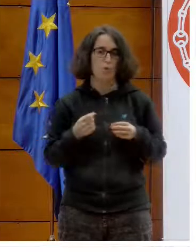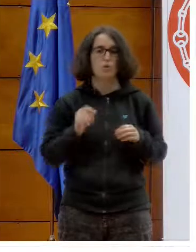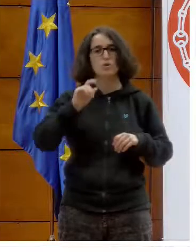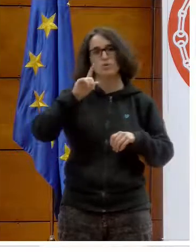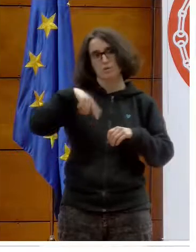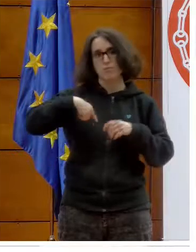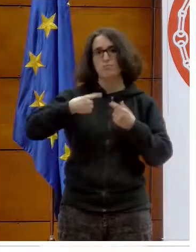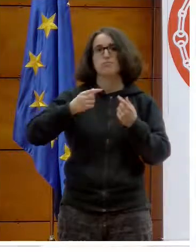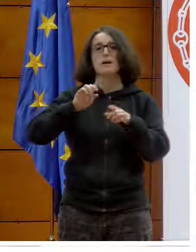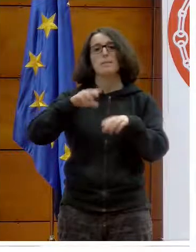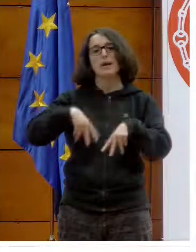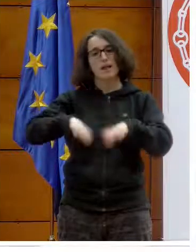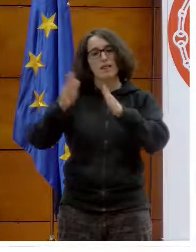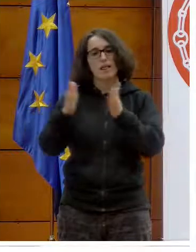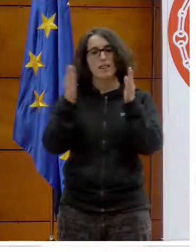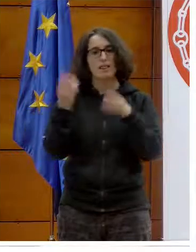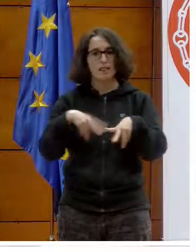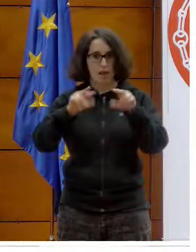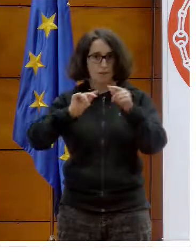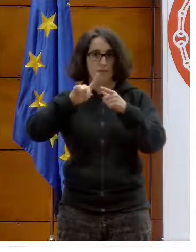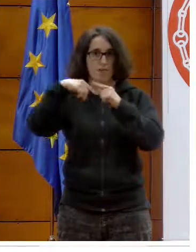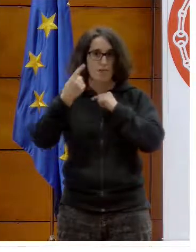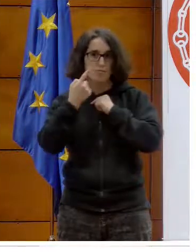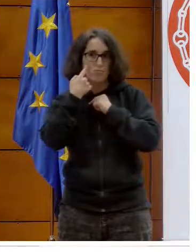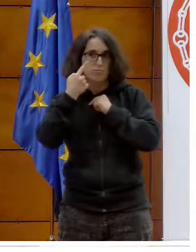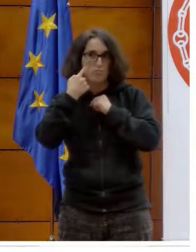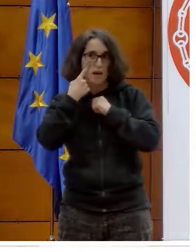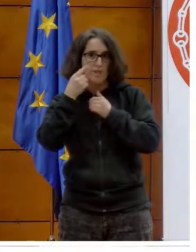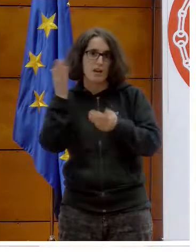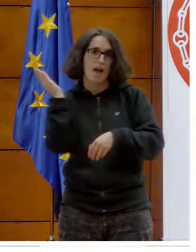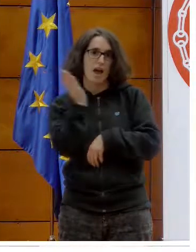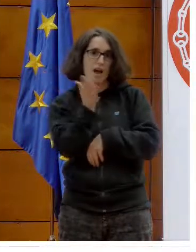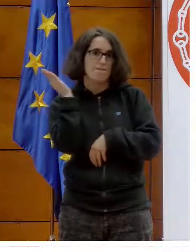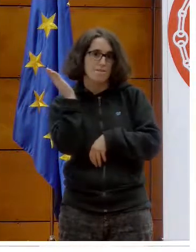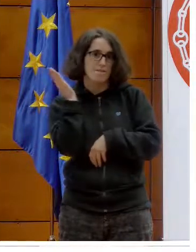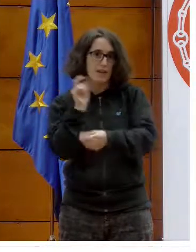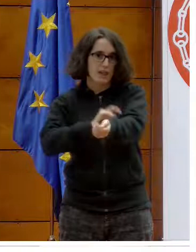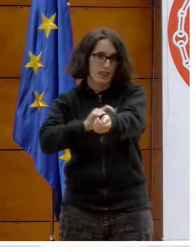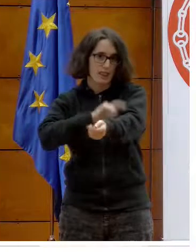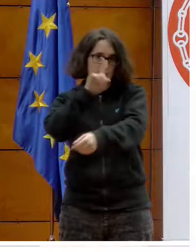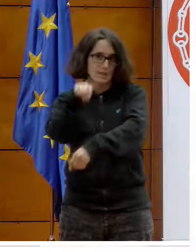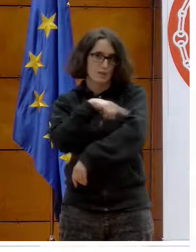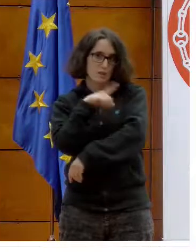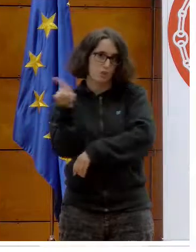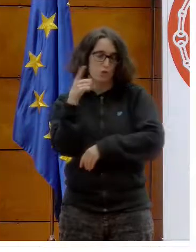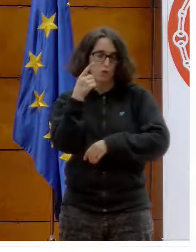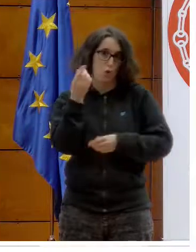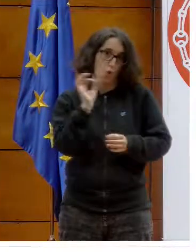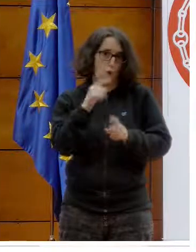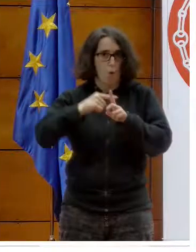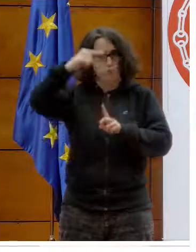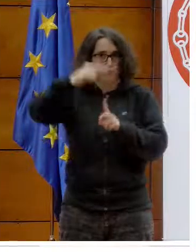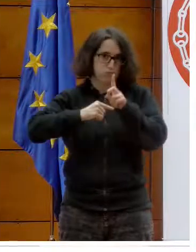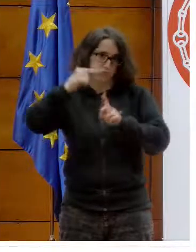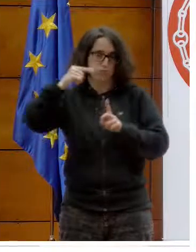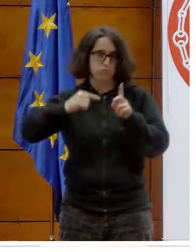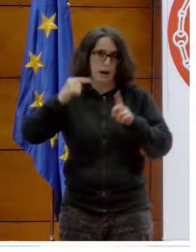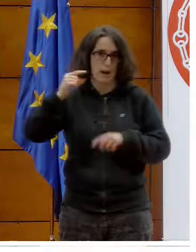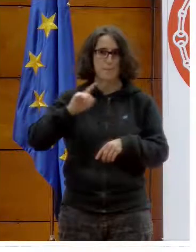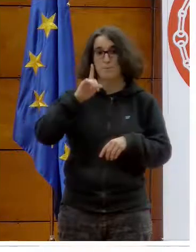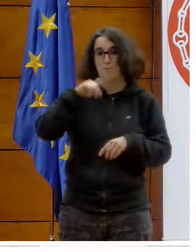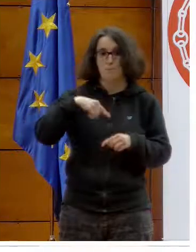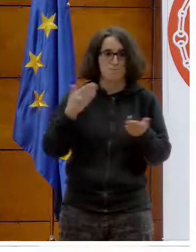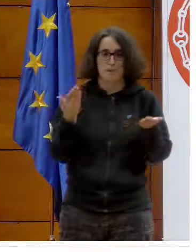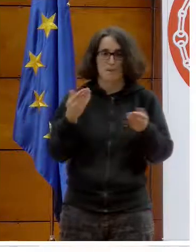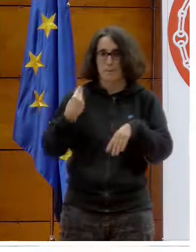impacto ha tenido el realizar ejercicio físico en esa persona. Incluso en algunos casos podíamos necesitar medirlo durante la